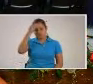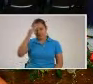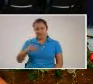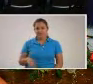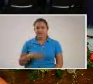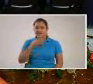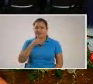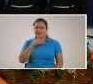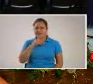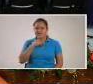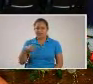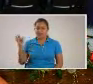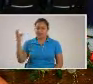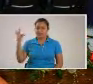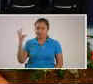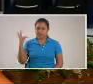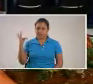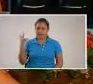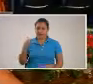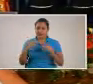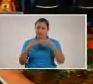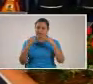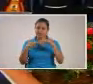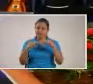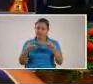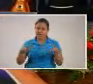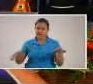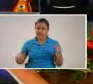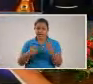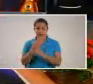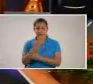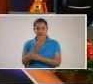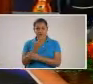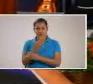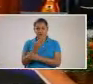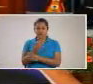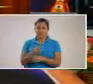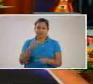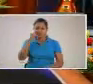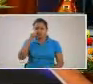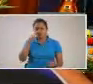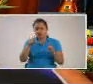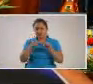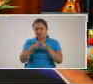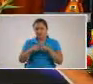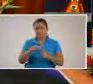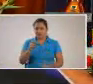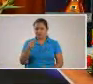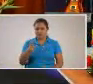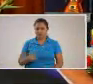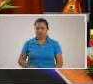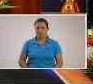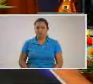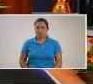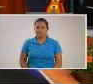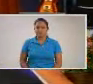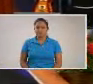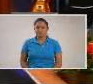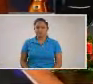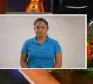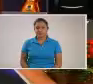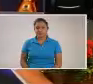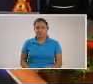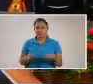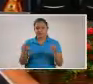Antiguo Testamento explica al Nuevo y viceversa, el Nuevo también explica al Antiguo, de